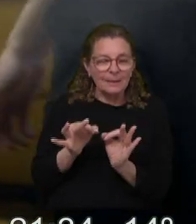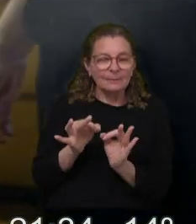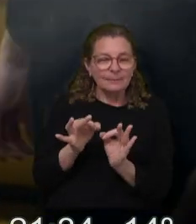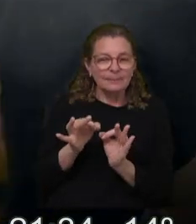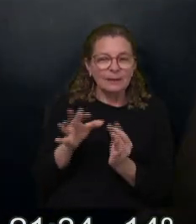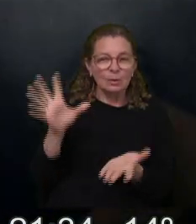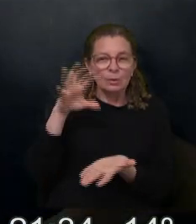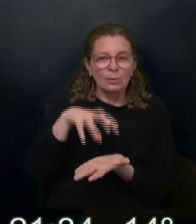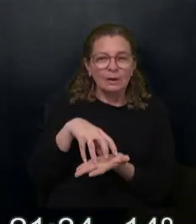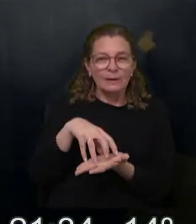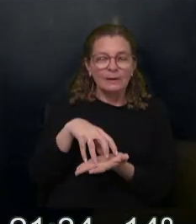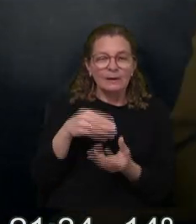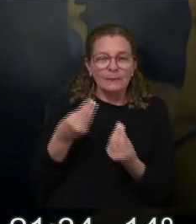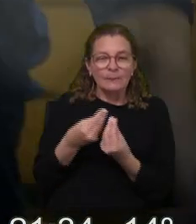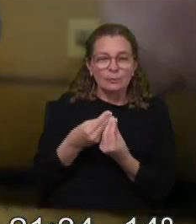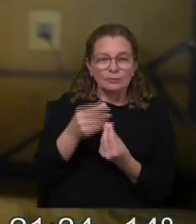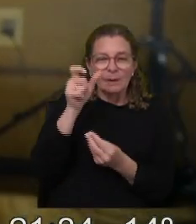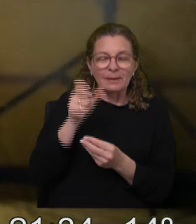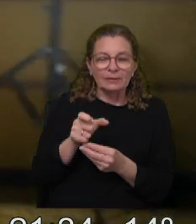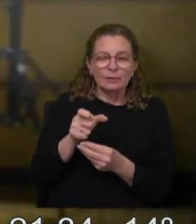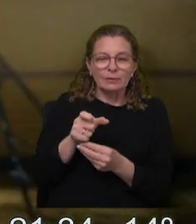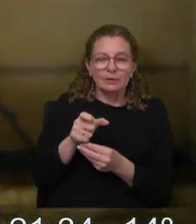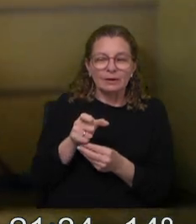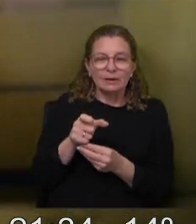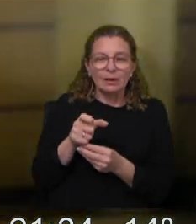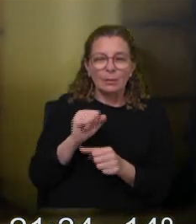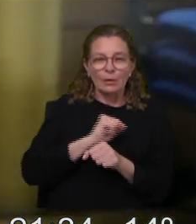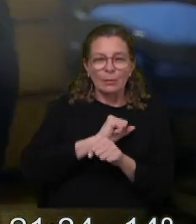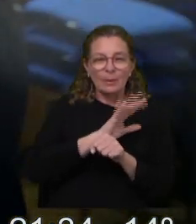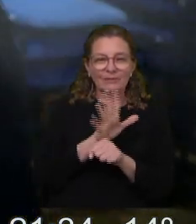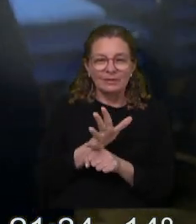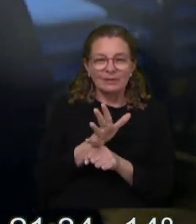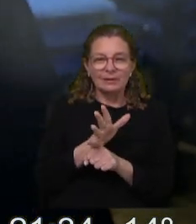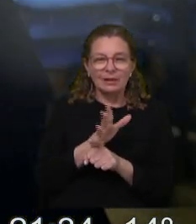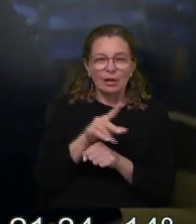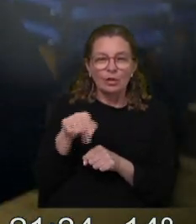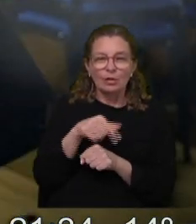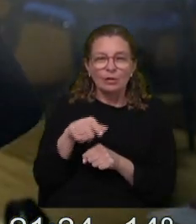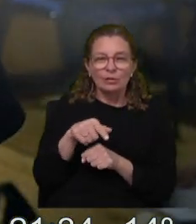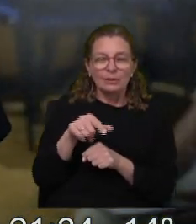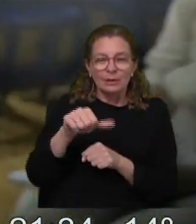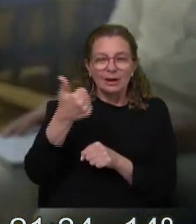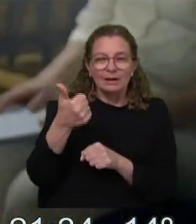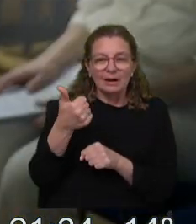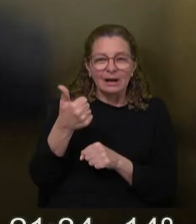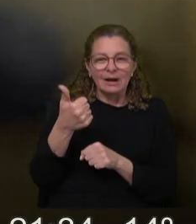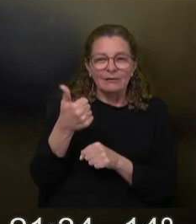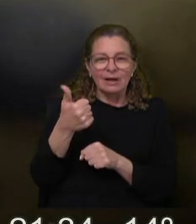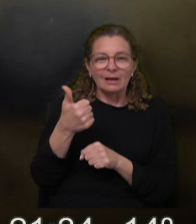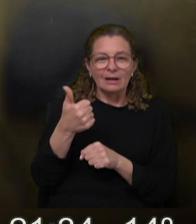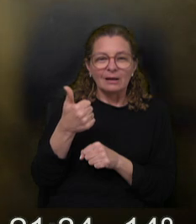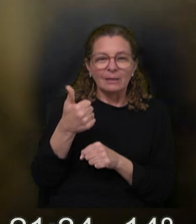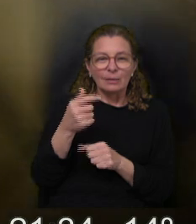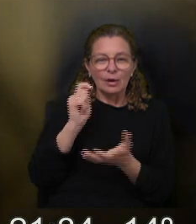en un lugar en el que seguramente llegó a mucha gente, que fue comienzo de la pandemia, donde ella acaba de ganar el premio Herralde por